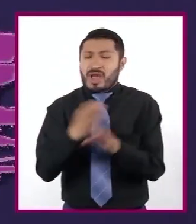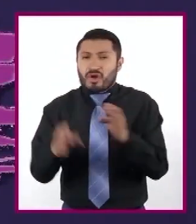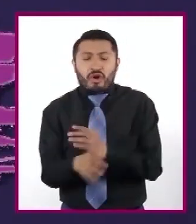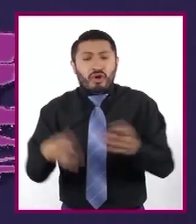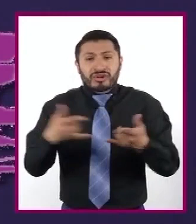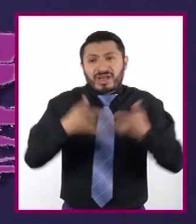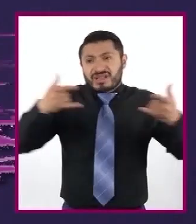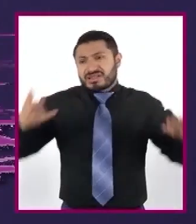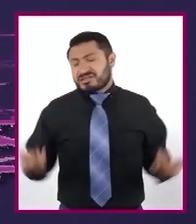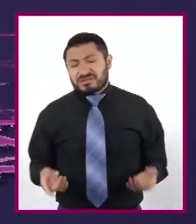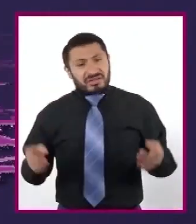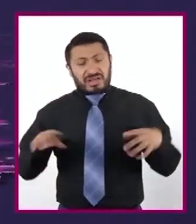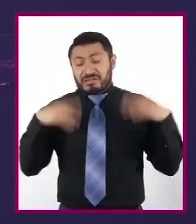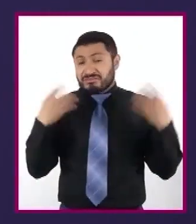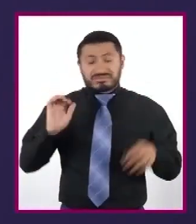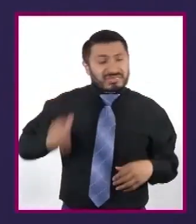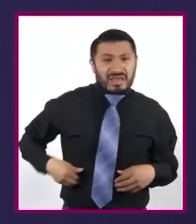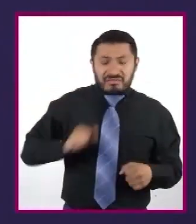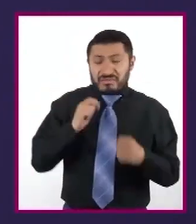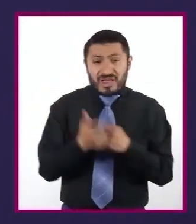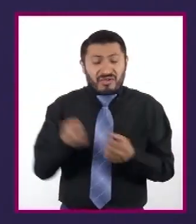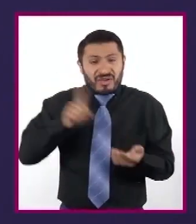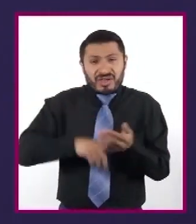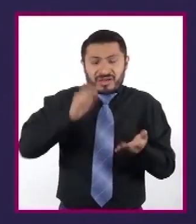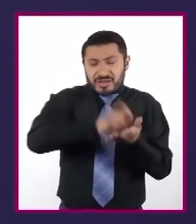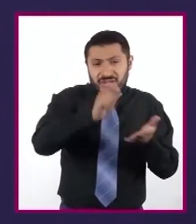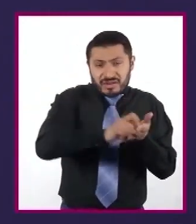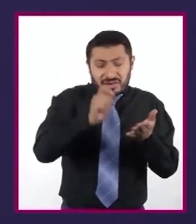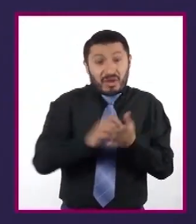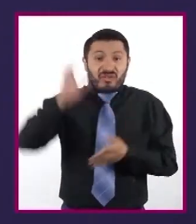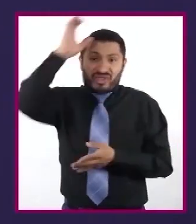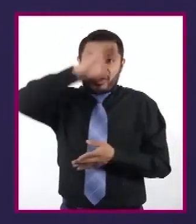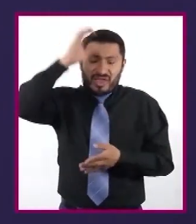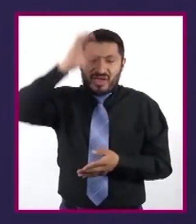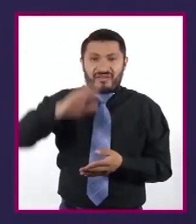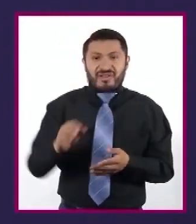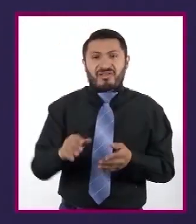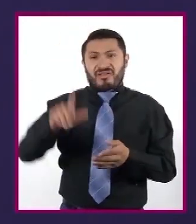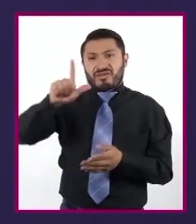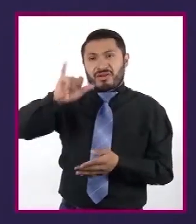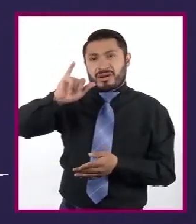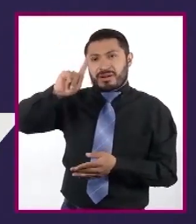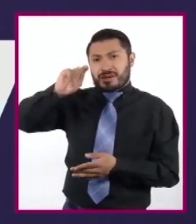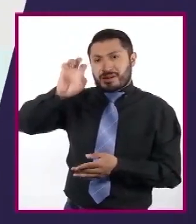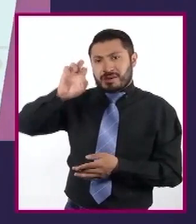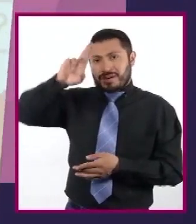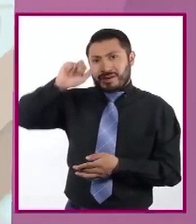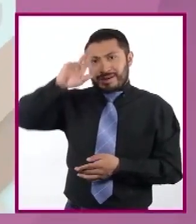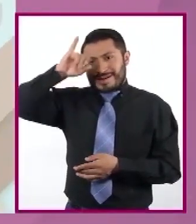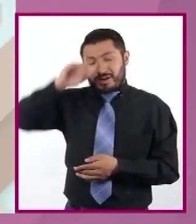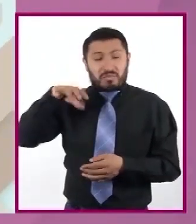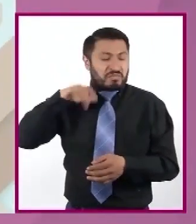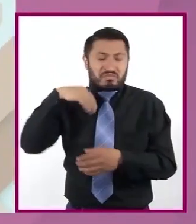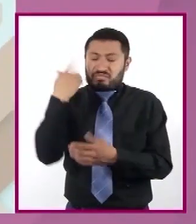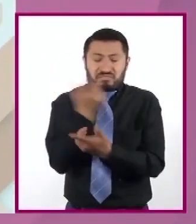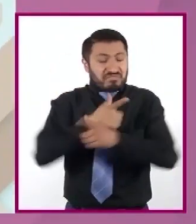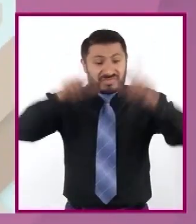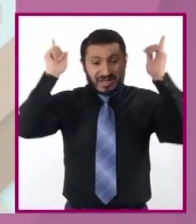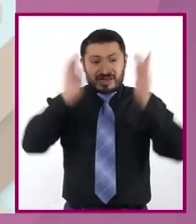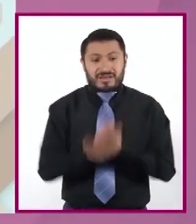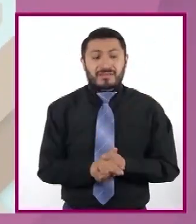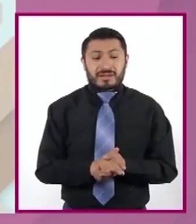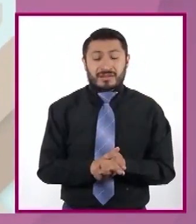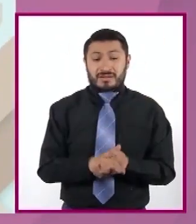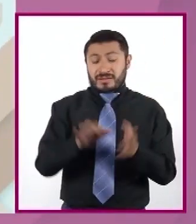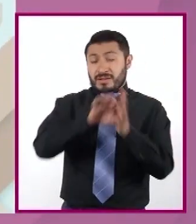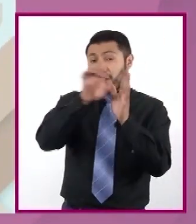texto. Pueden ser científico, literario o de cualquier índole, y que a su vez se mencionan de varias maneras. Como la forma